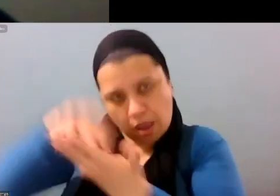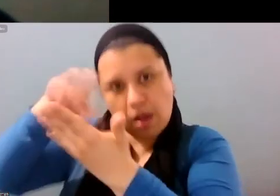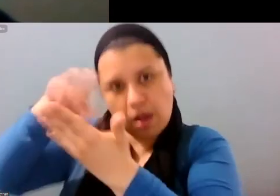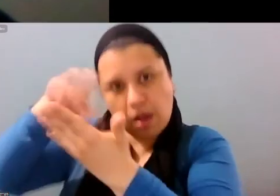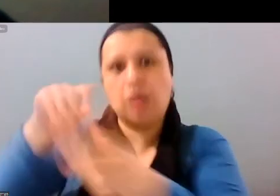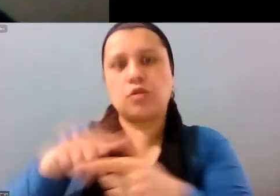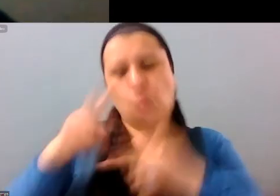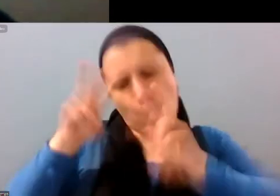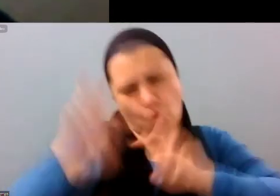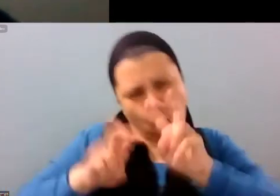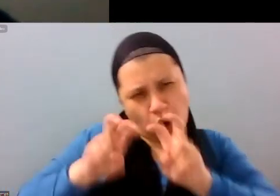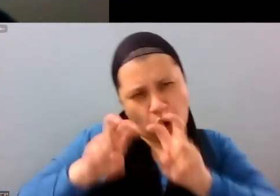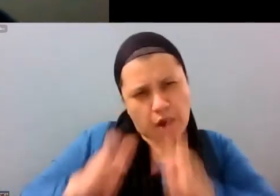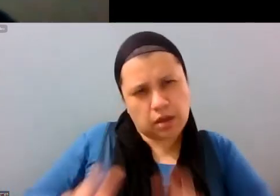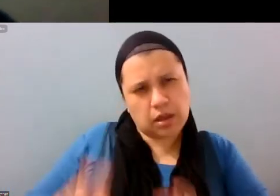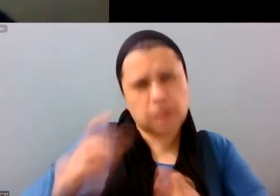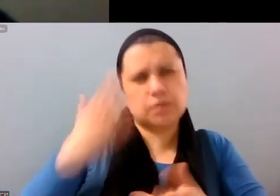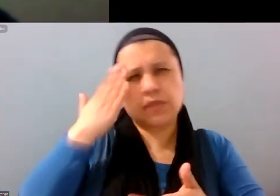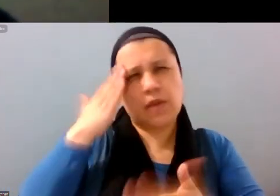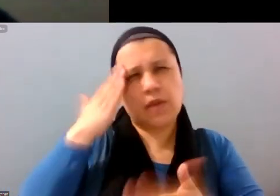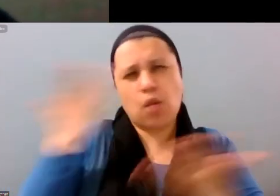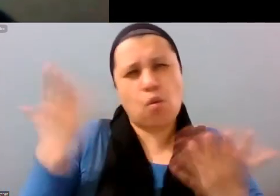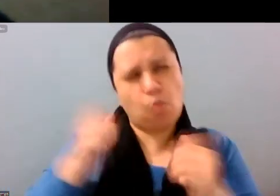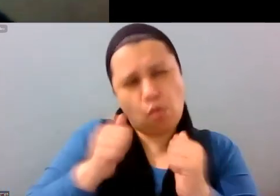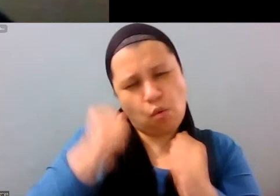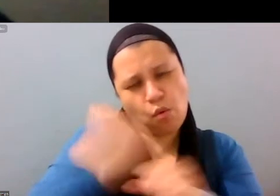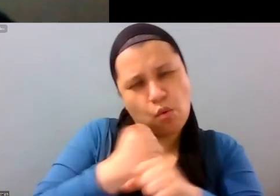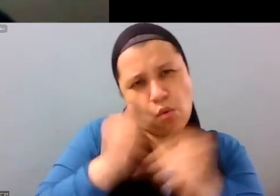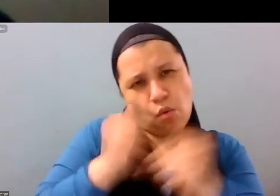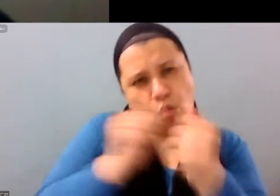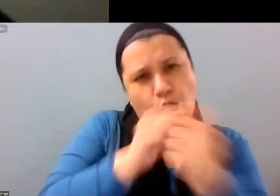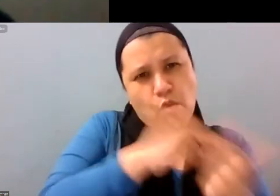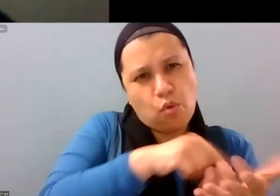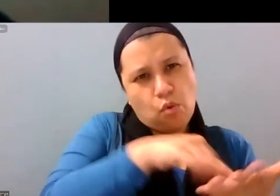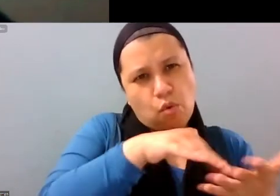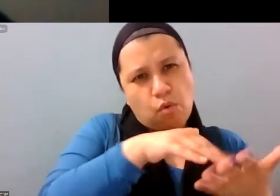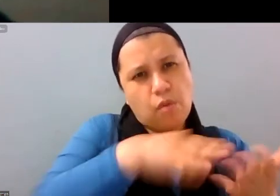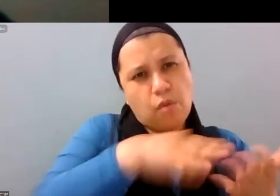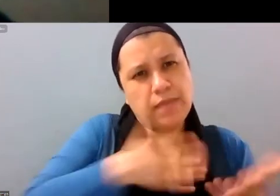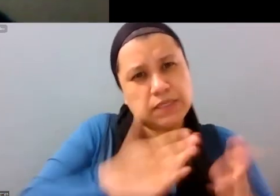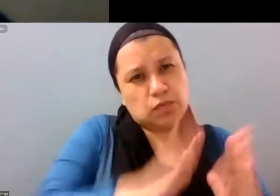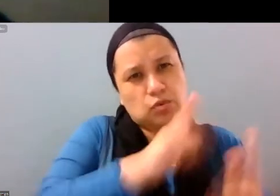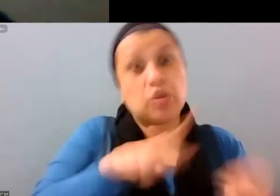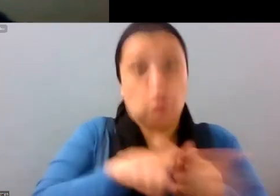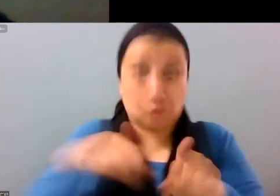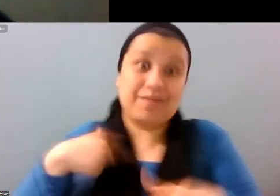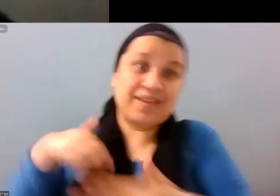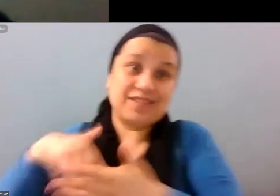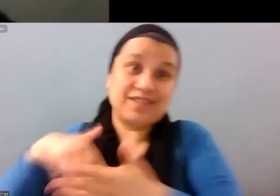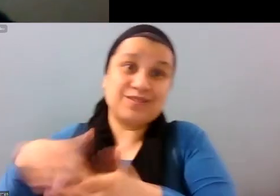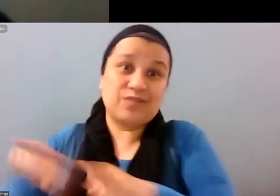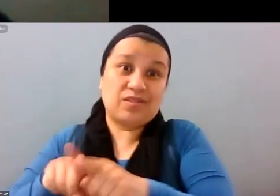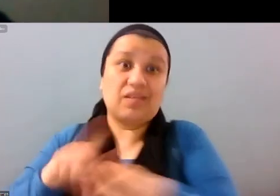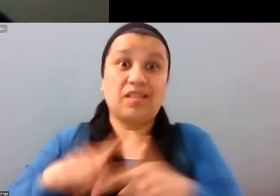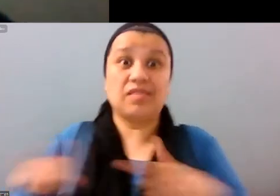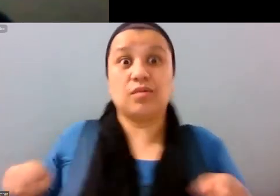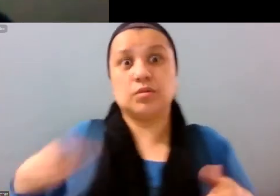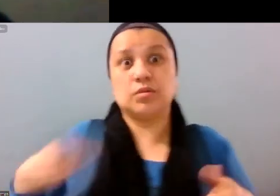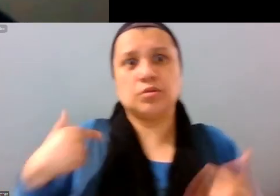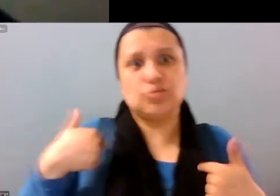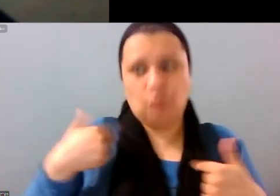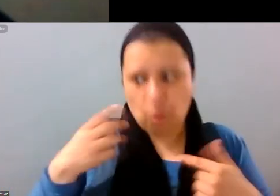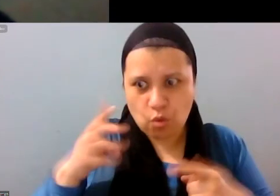para para trabajar con ellos yo también estudio entonces las herramientas que yo sé y que conozco